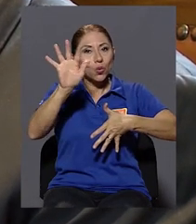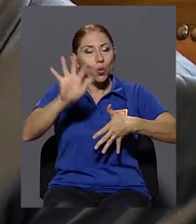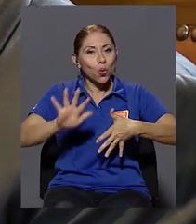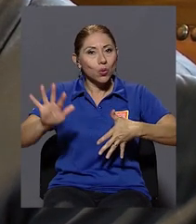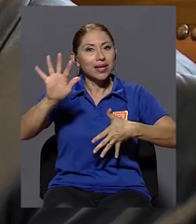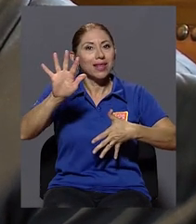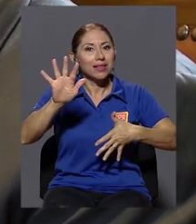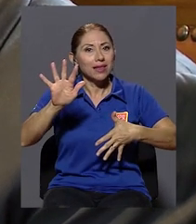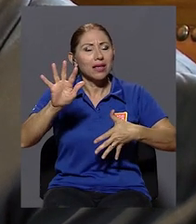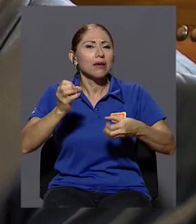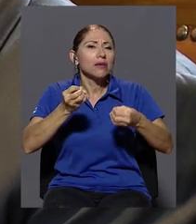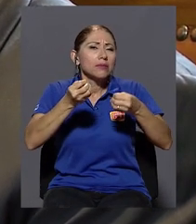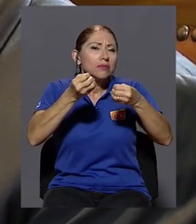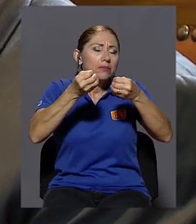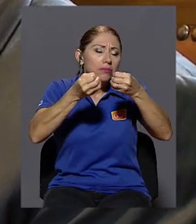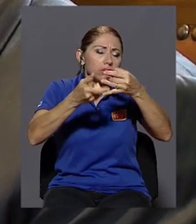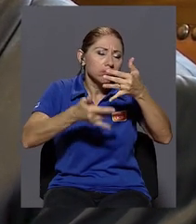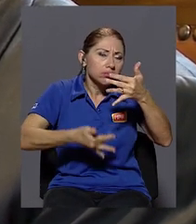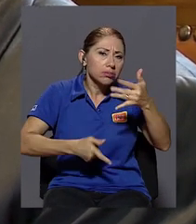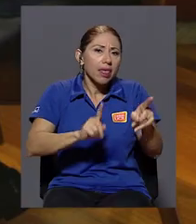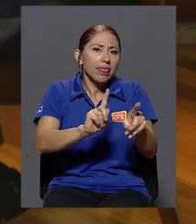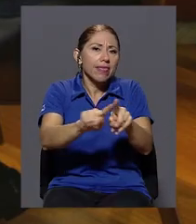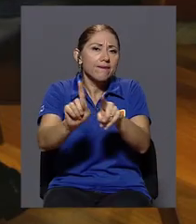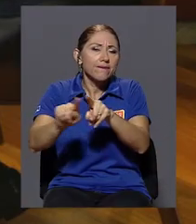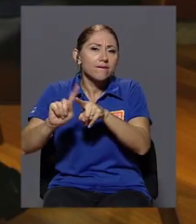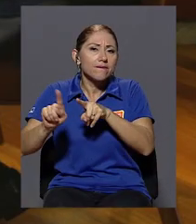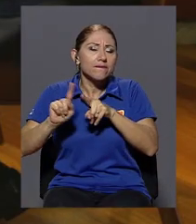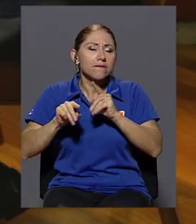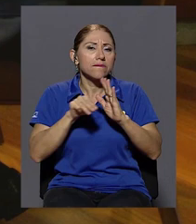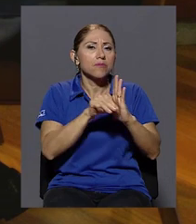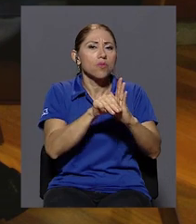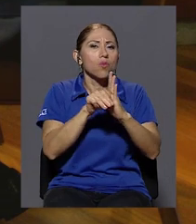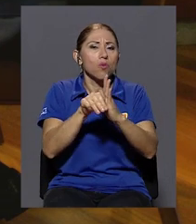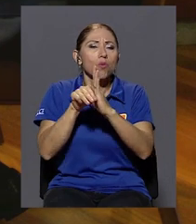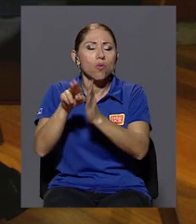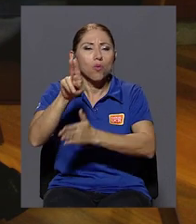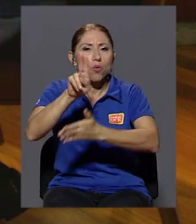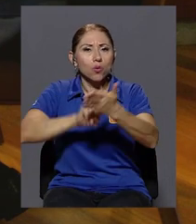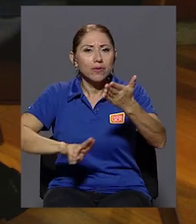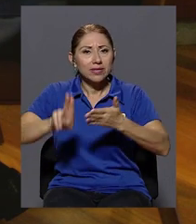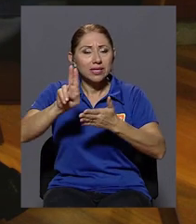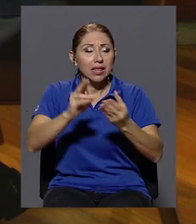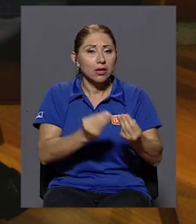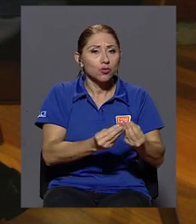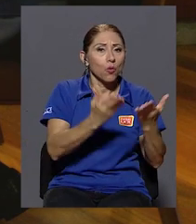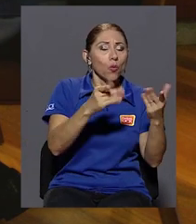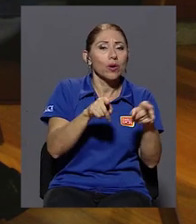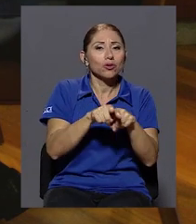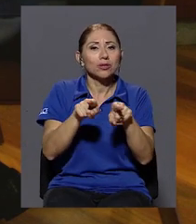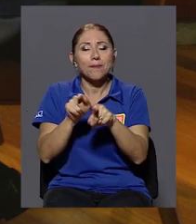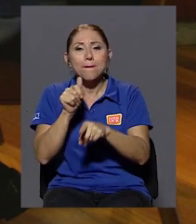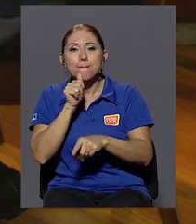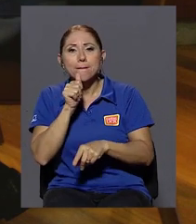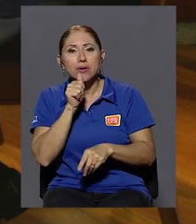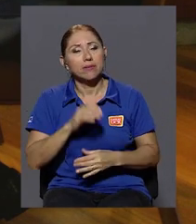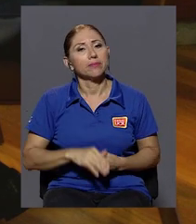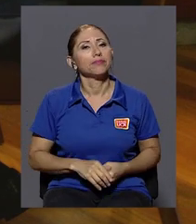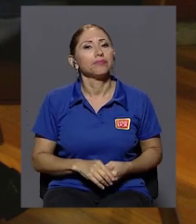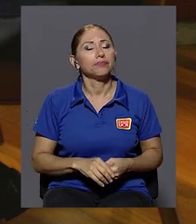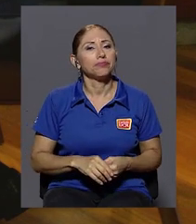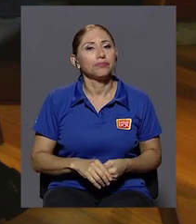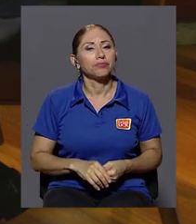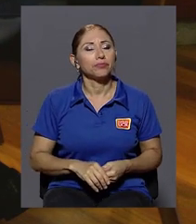continente, una enorme cantidad de muy diferentes modelos universitarios, tanto públicos